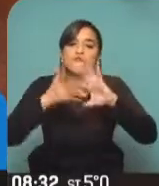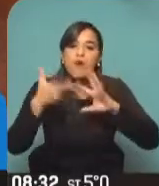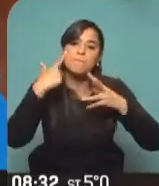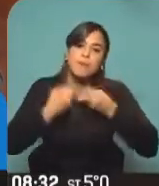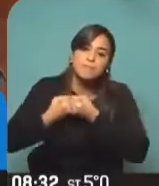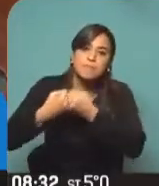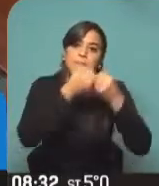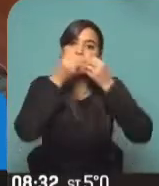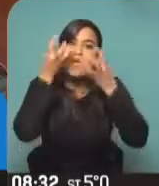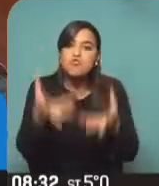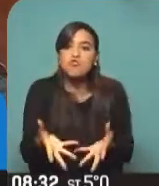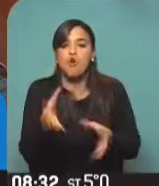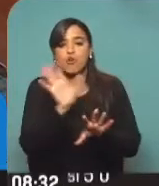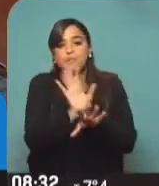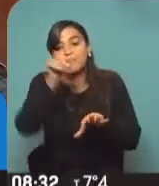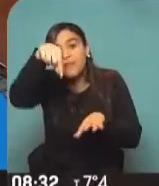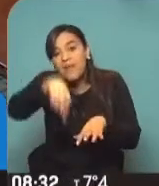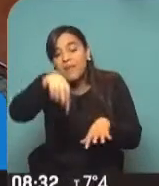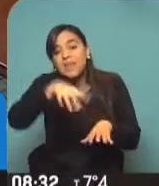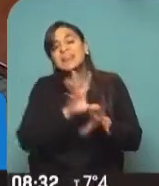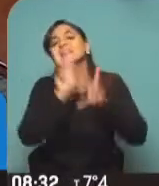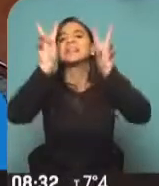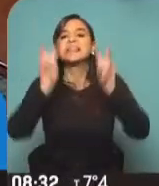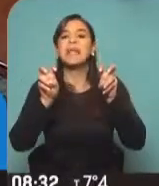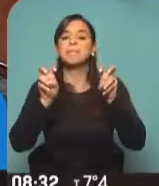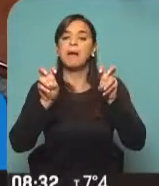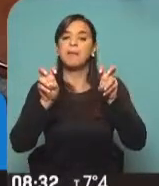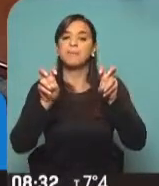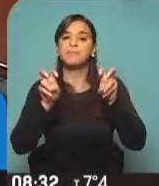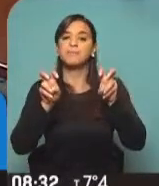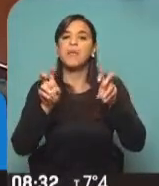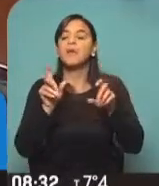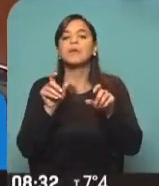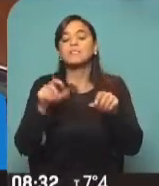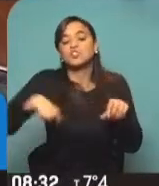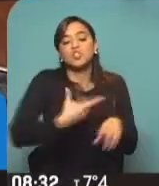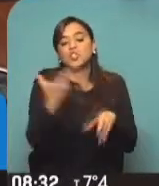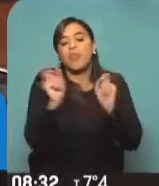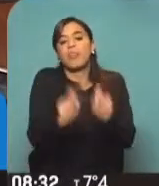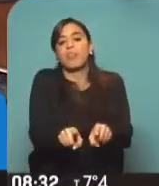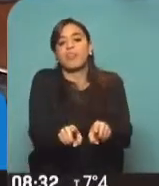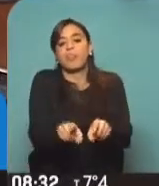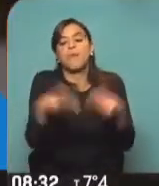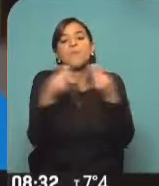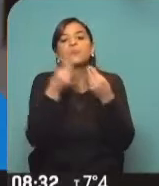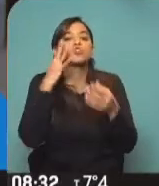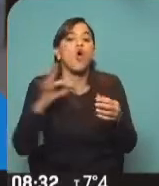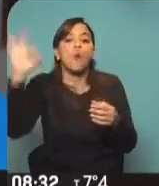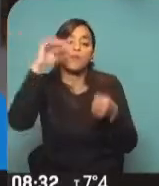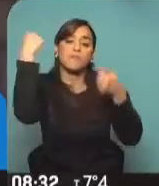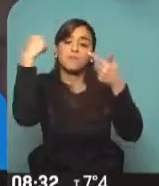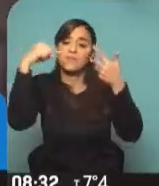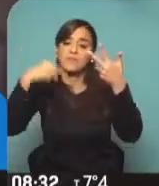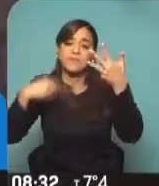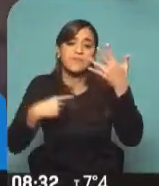posibles dentro de este marco de un tema que es de la sociedad y que tiene un montón de opiniones distintas y